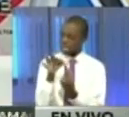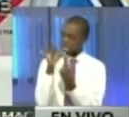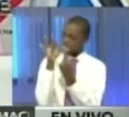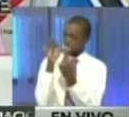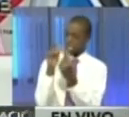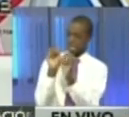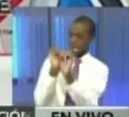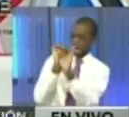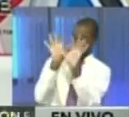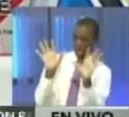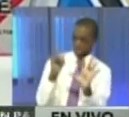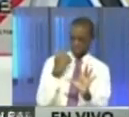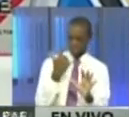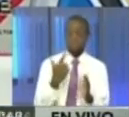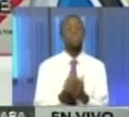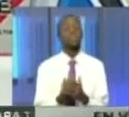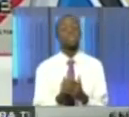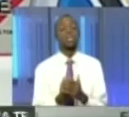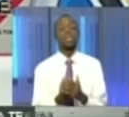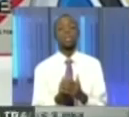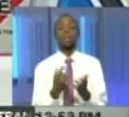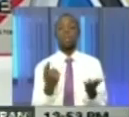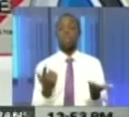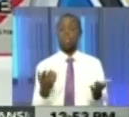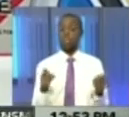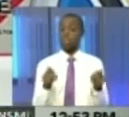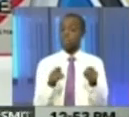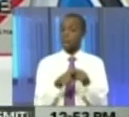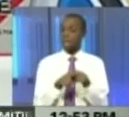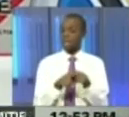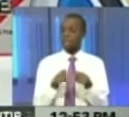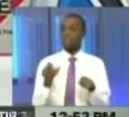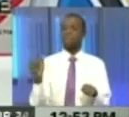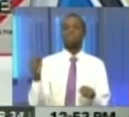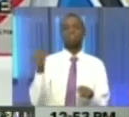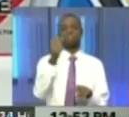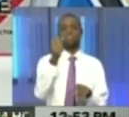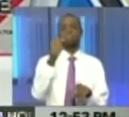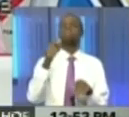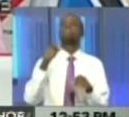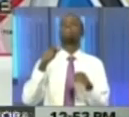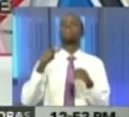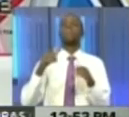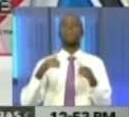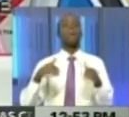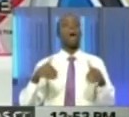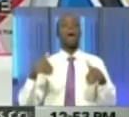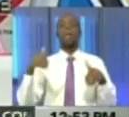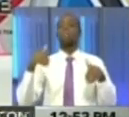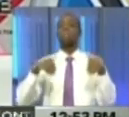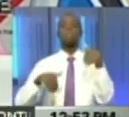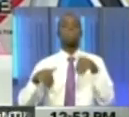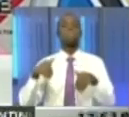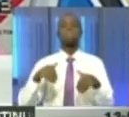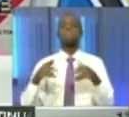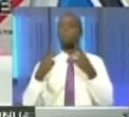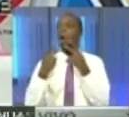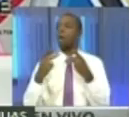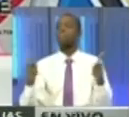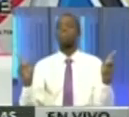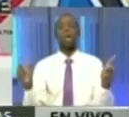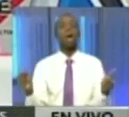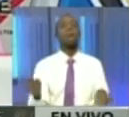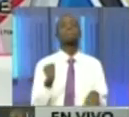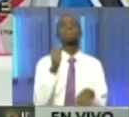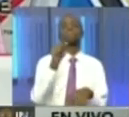elección para cargos de elección popular, allí nosotros